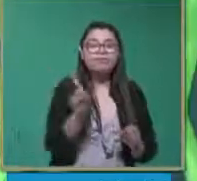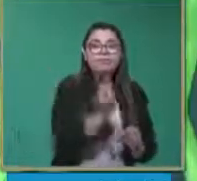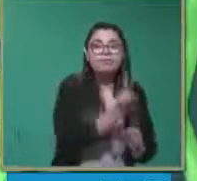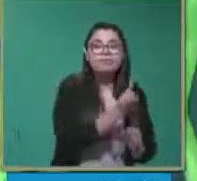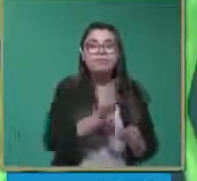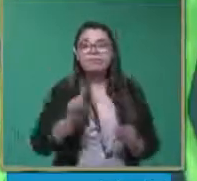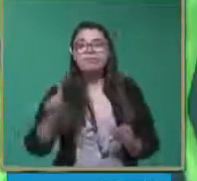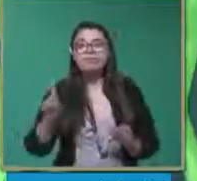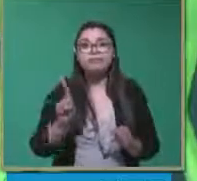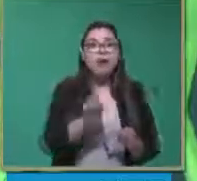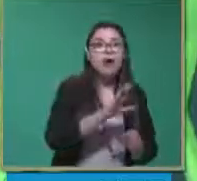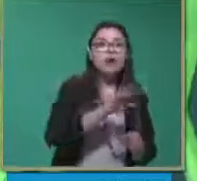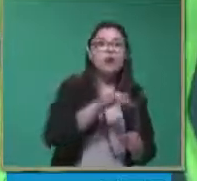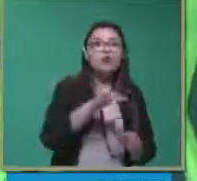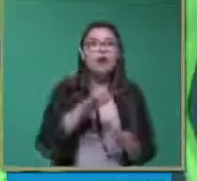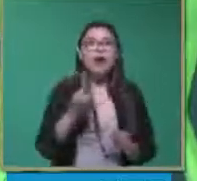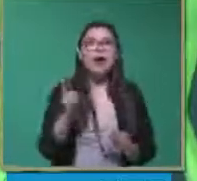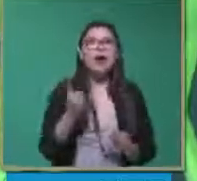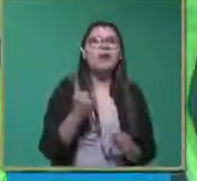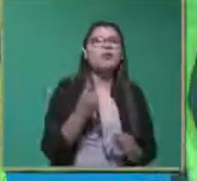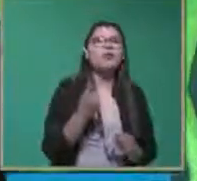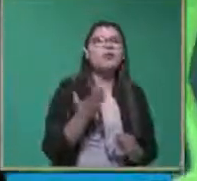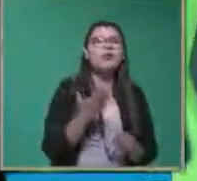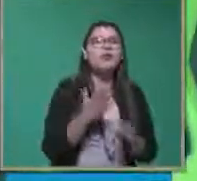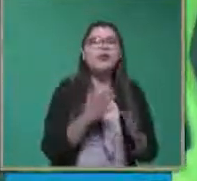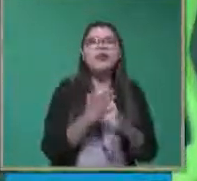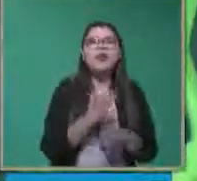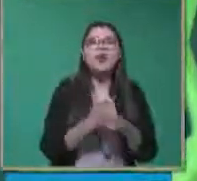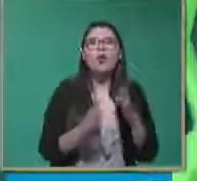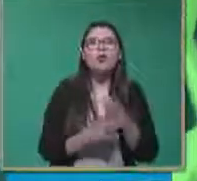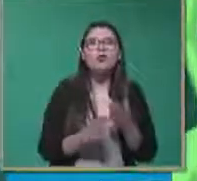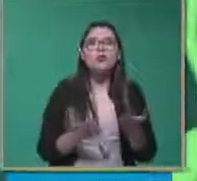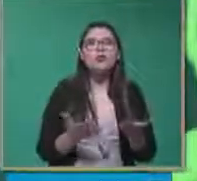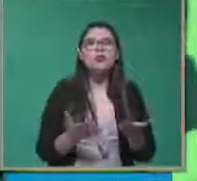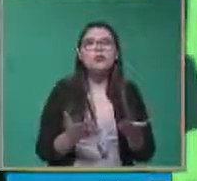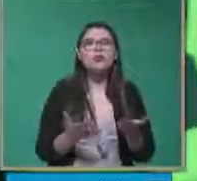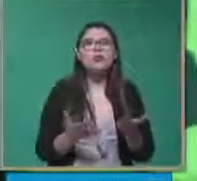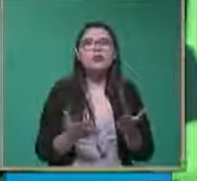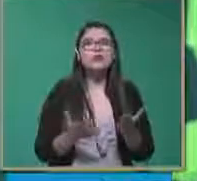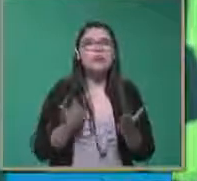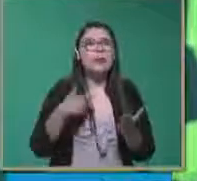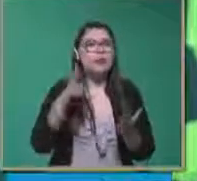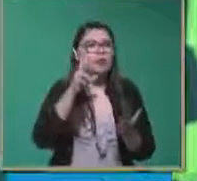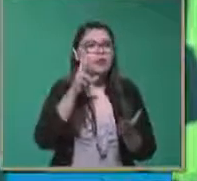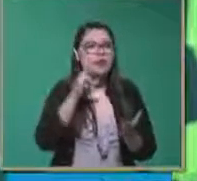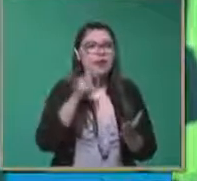buscando qué cosa. Ay, está buscando la comida porque... ¿Dónde estará en esta puerta?